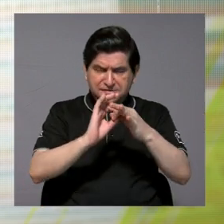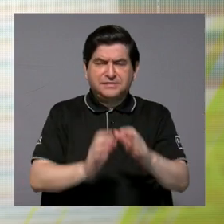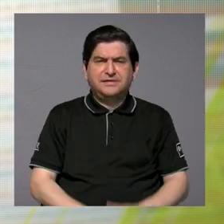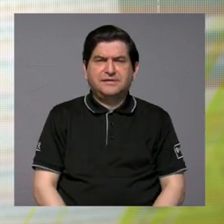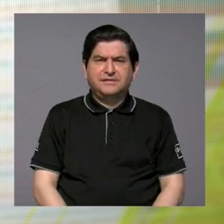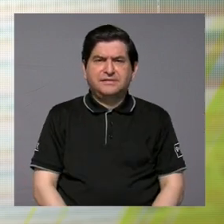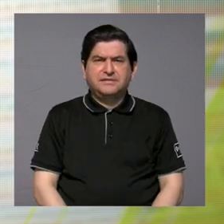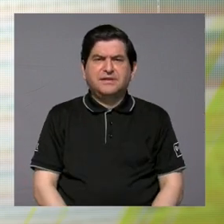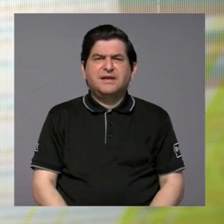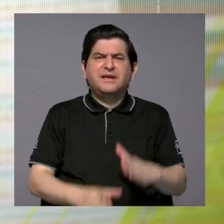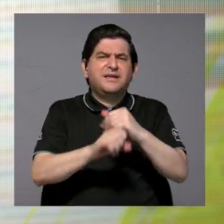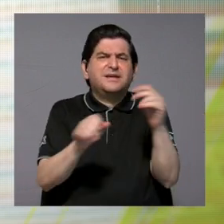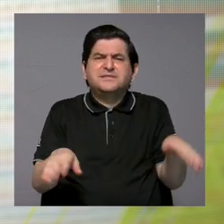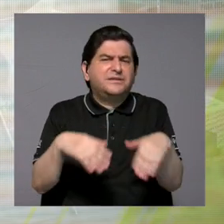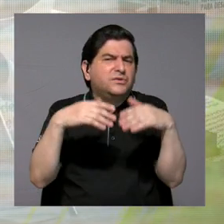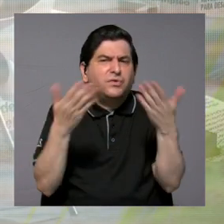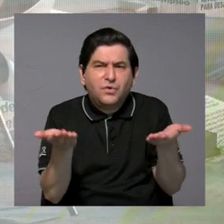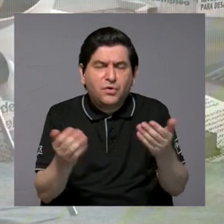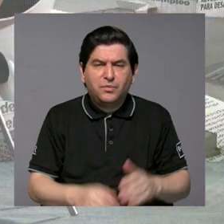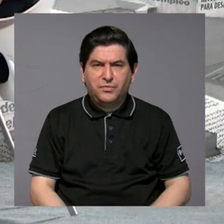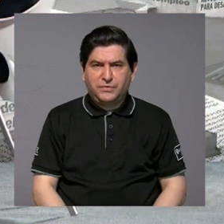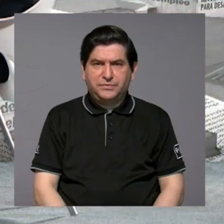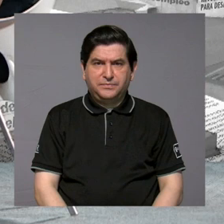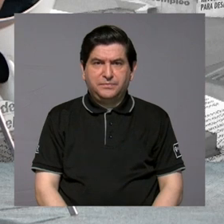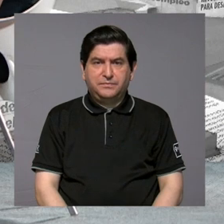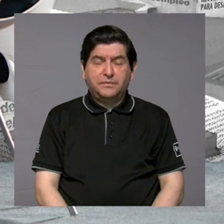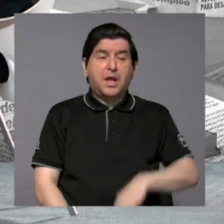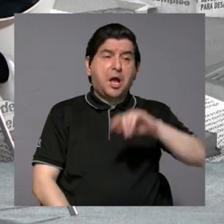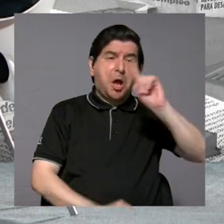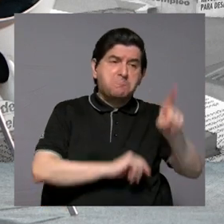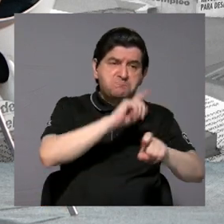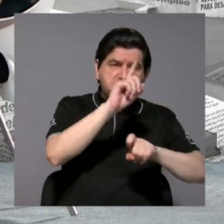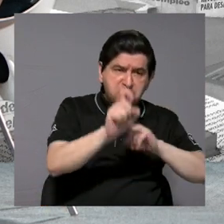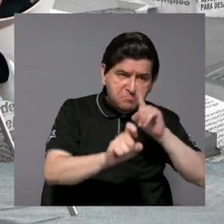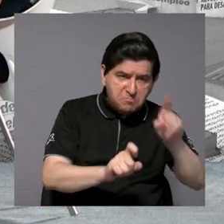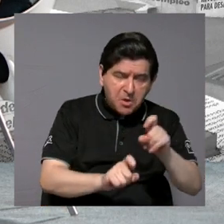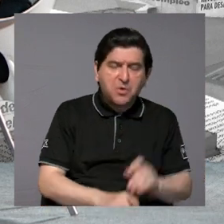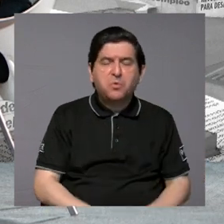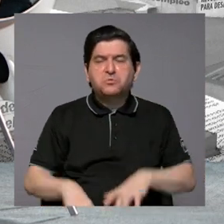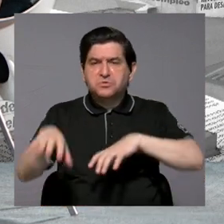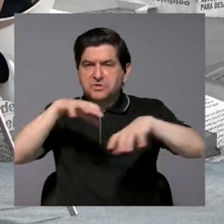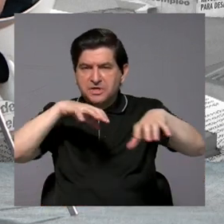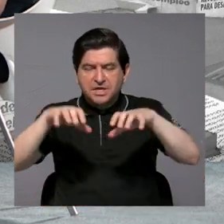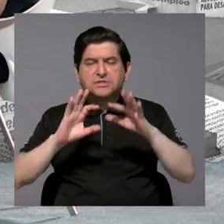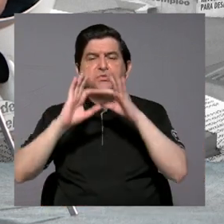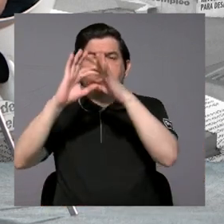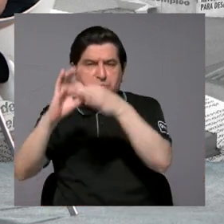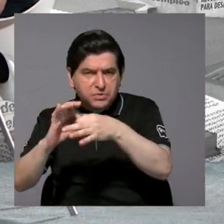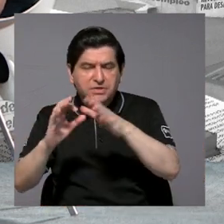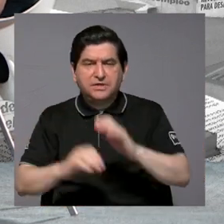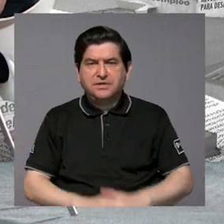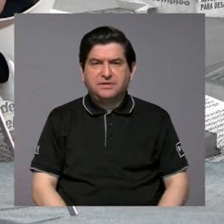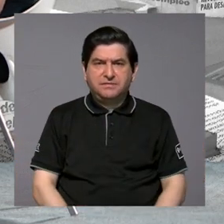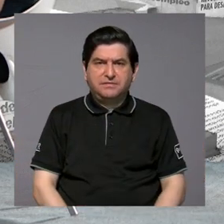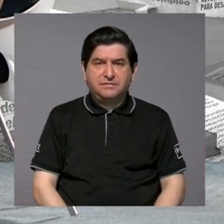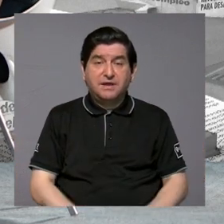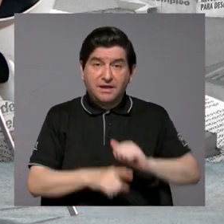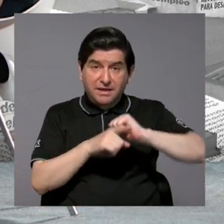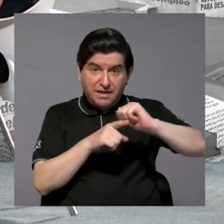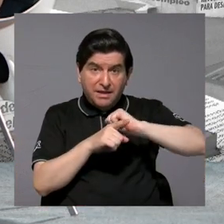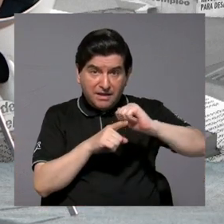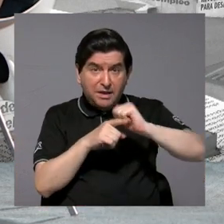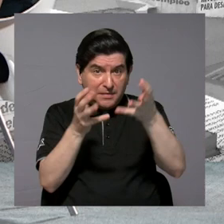activ logrado esa rel bueno con preguntas realizando actividades en conjunto la la